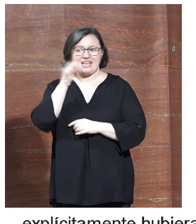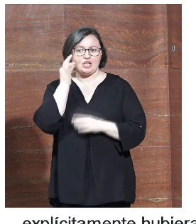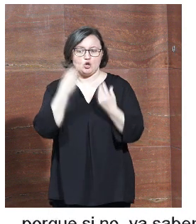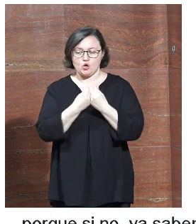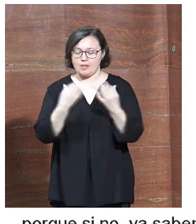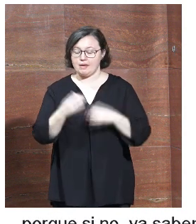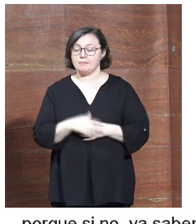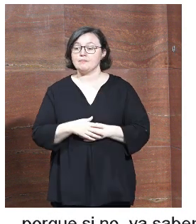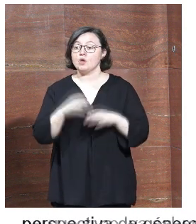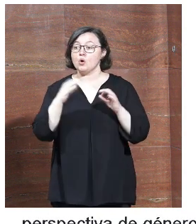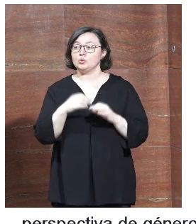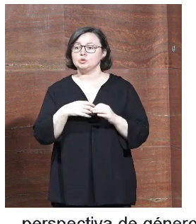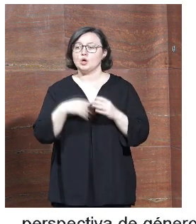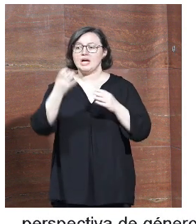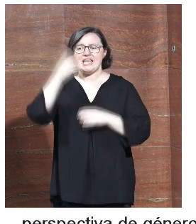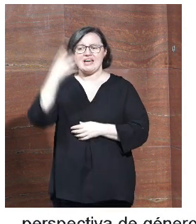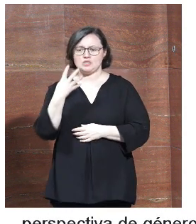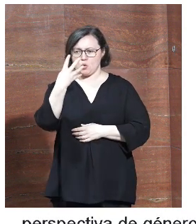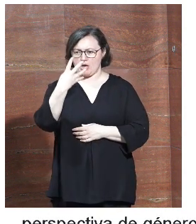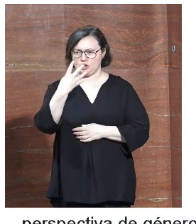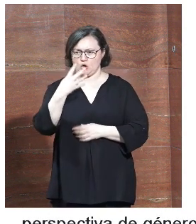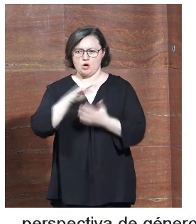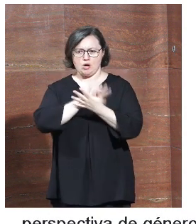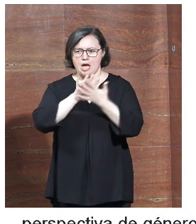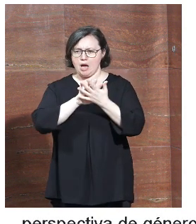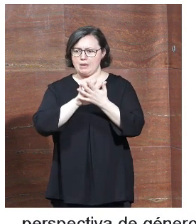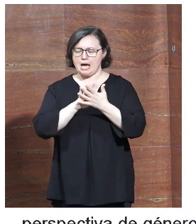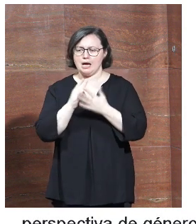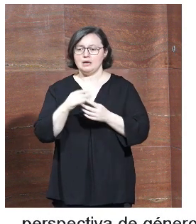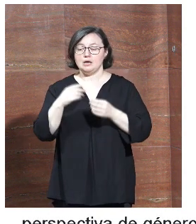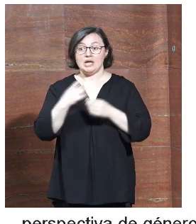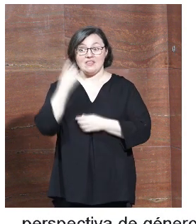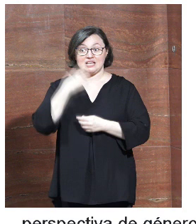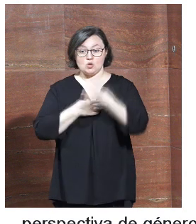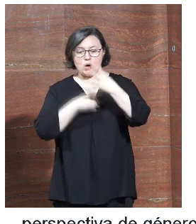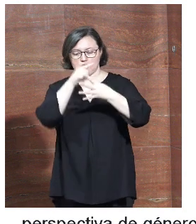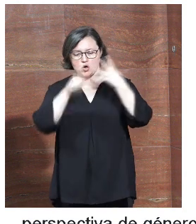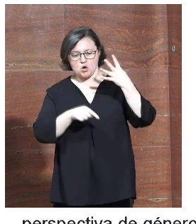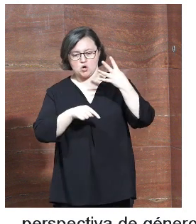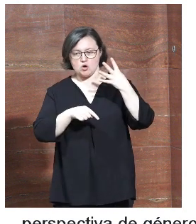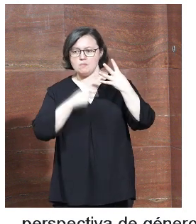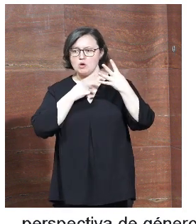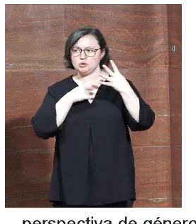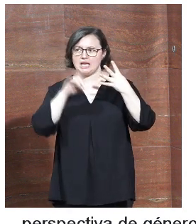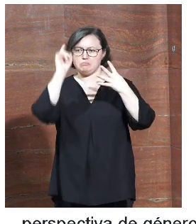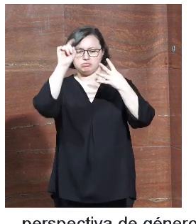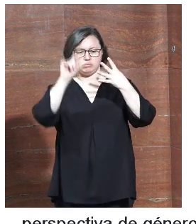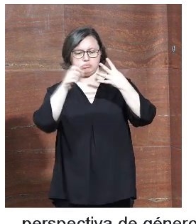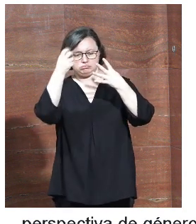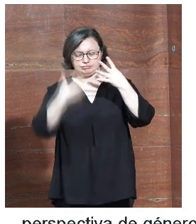Aparecerán 4 ideas a lo largo de la presentación, y las 4 ya me gustaría que las viéramos